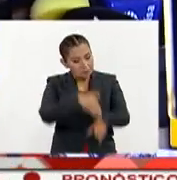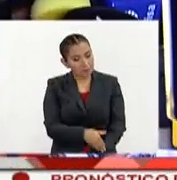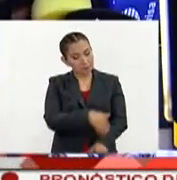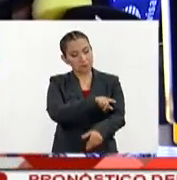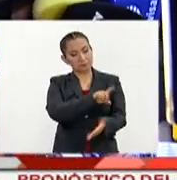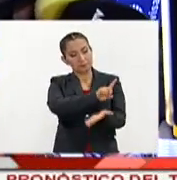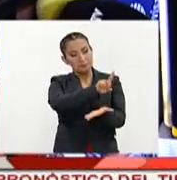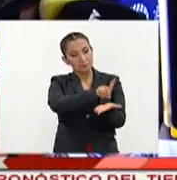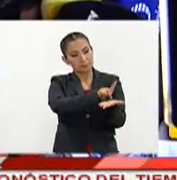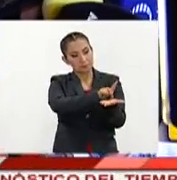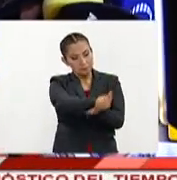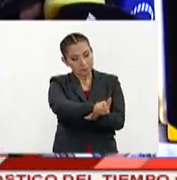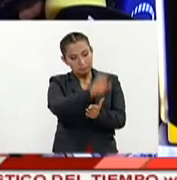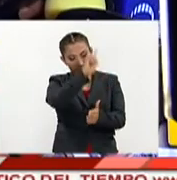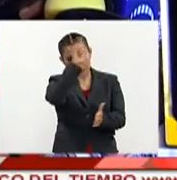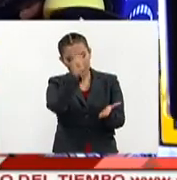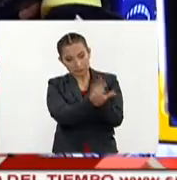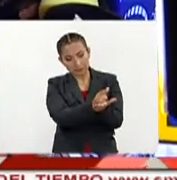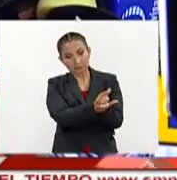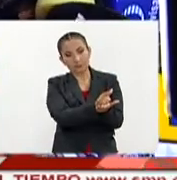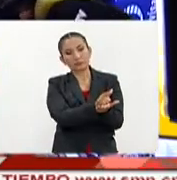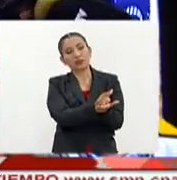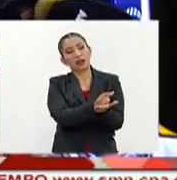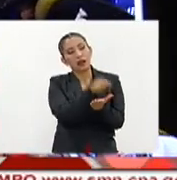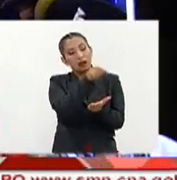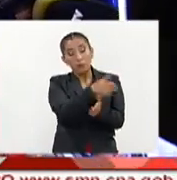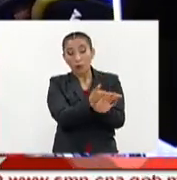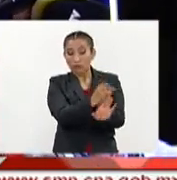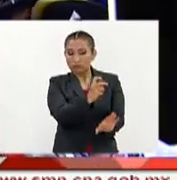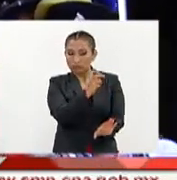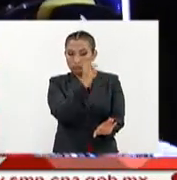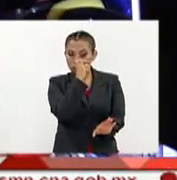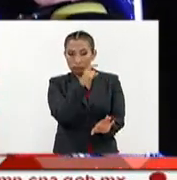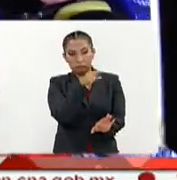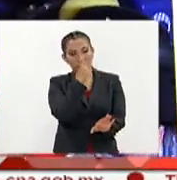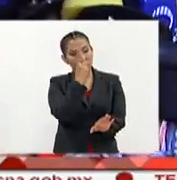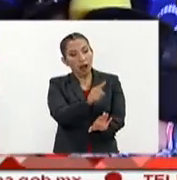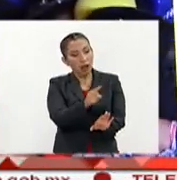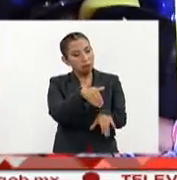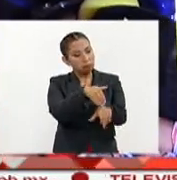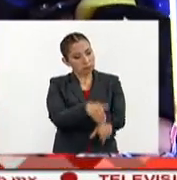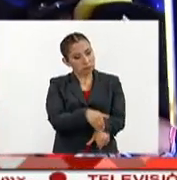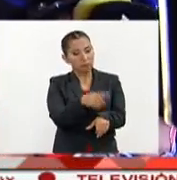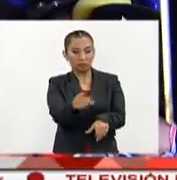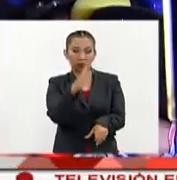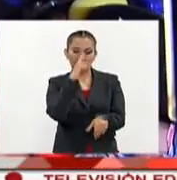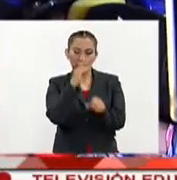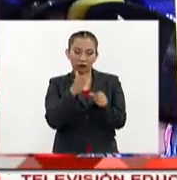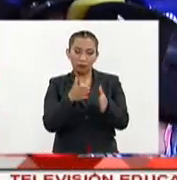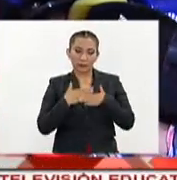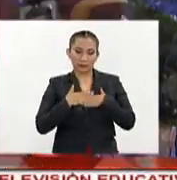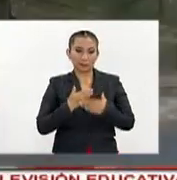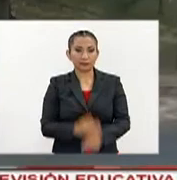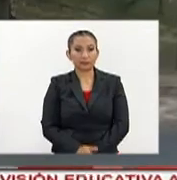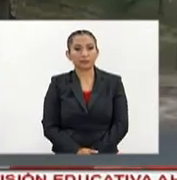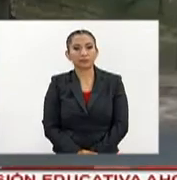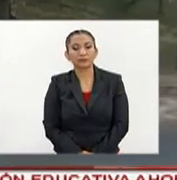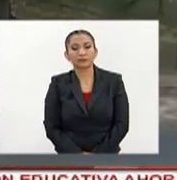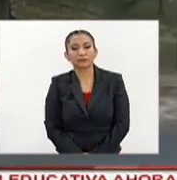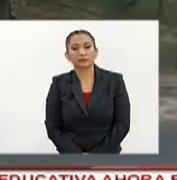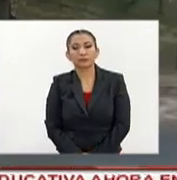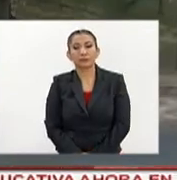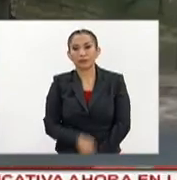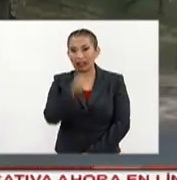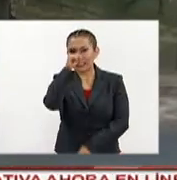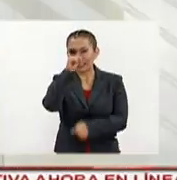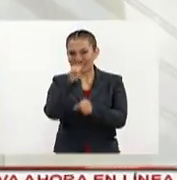a derecho y será muy estricta en el cumplimiento de sus responsabilidades.